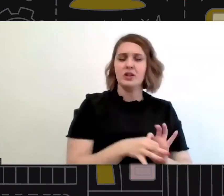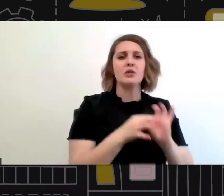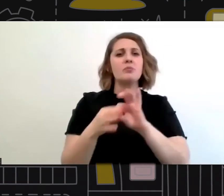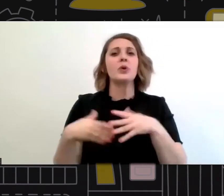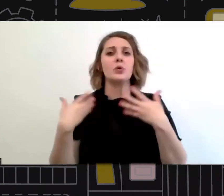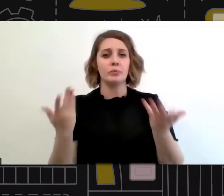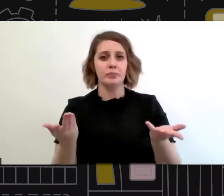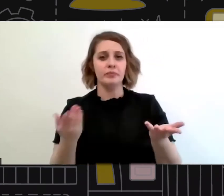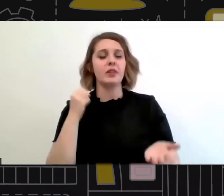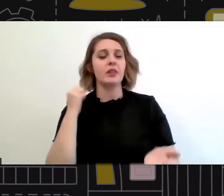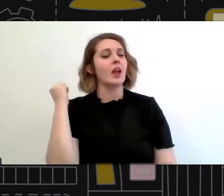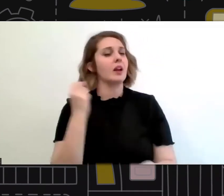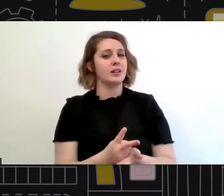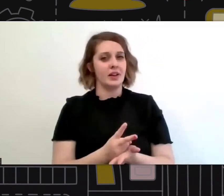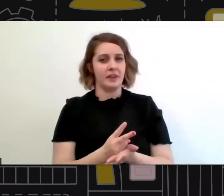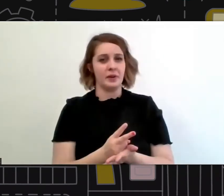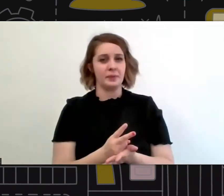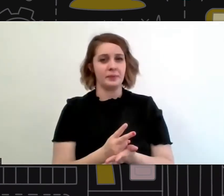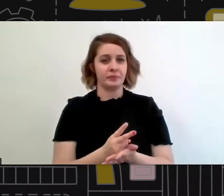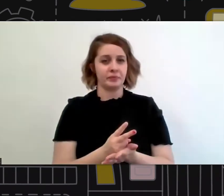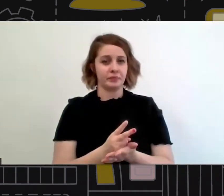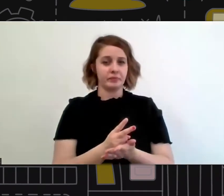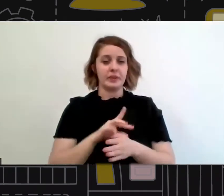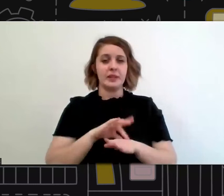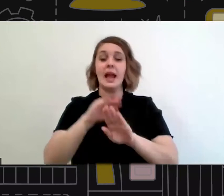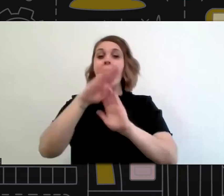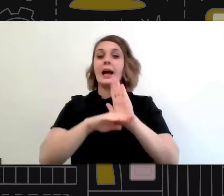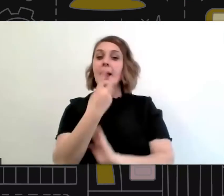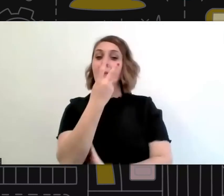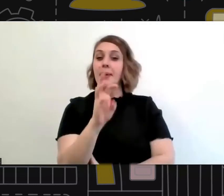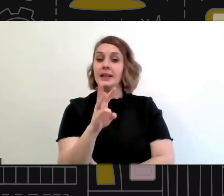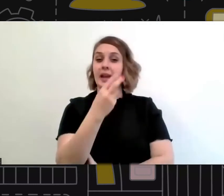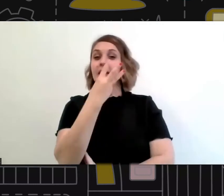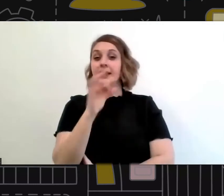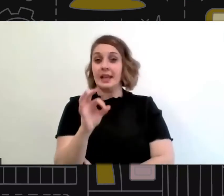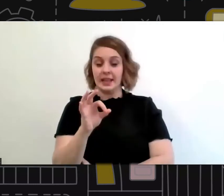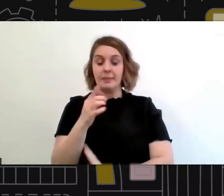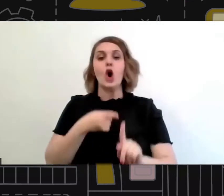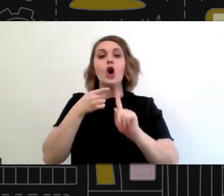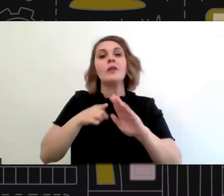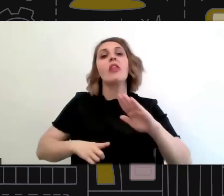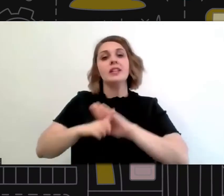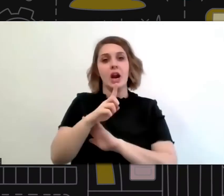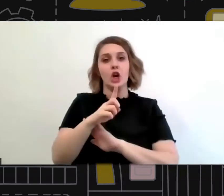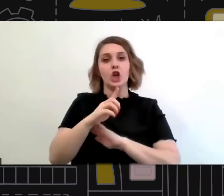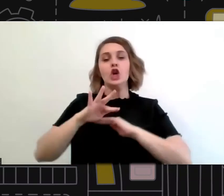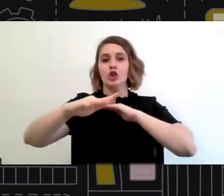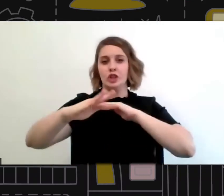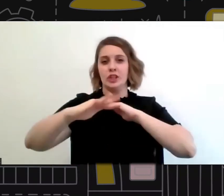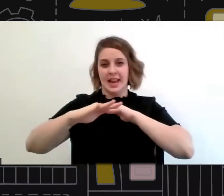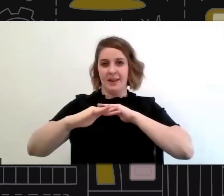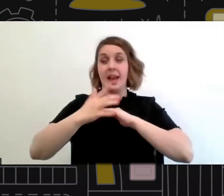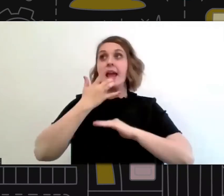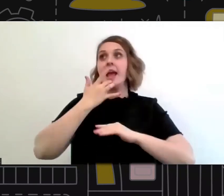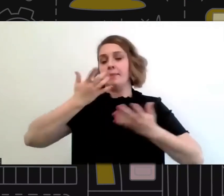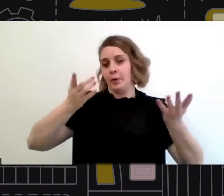grandes desafíos de la Agenda 2030 y con los Objetivos de Desarrollo Sostenible. Pues, por